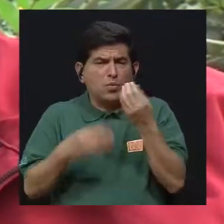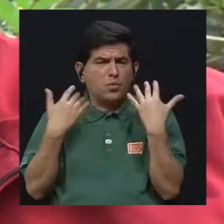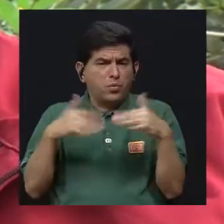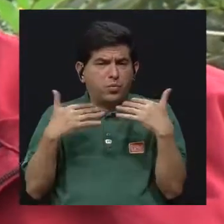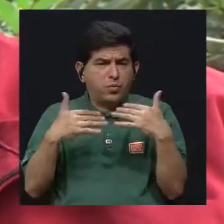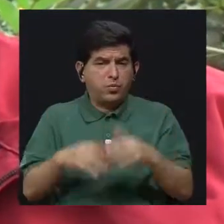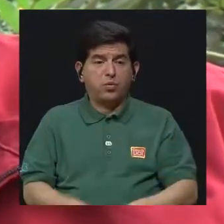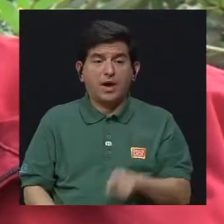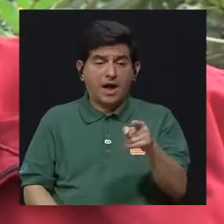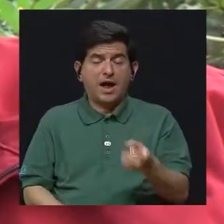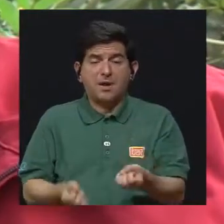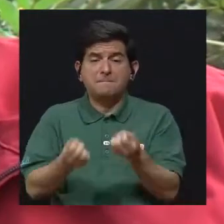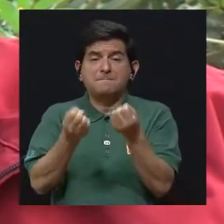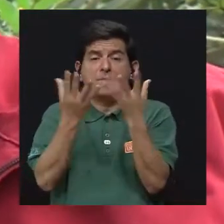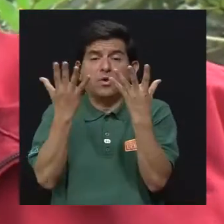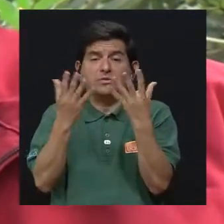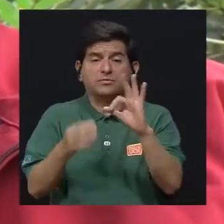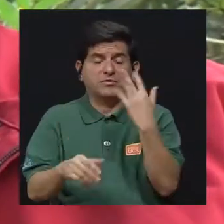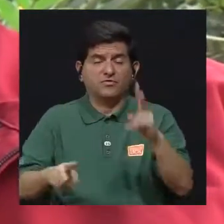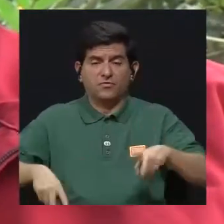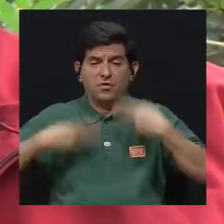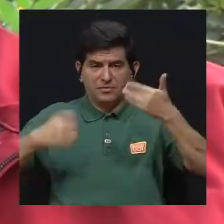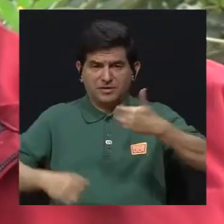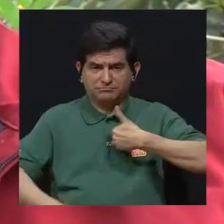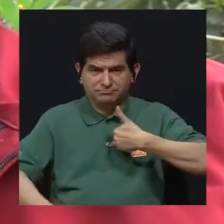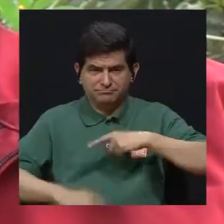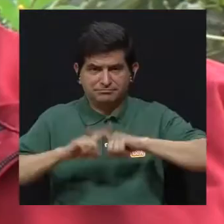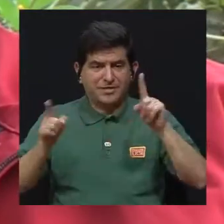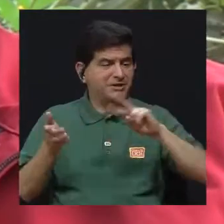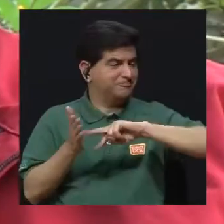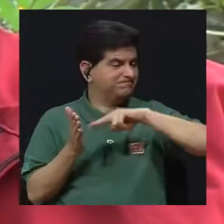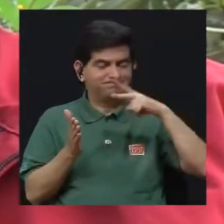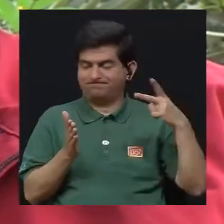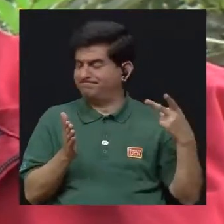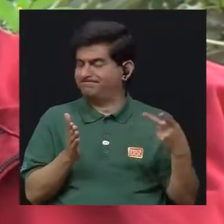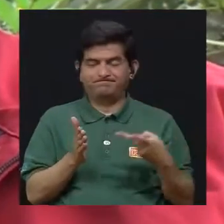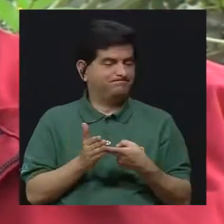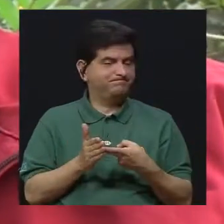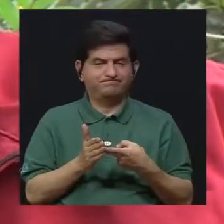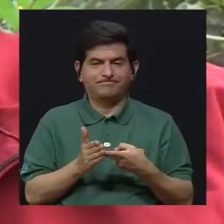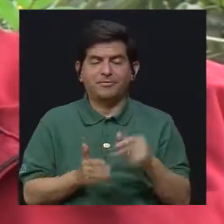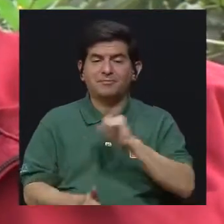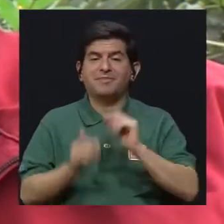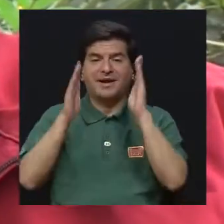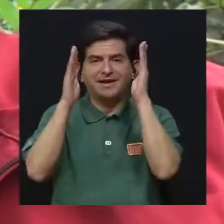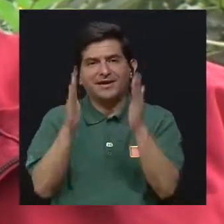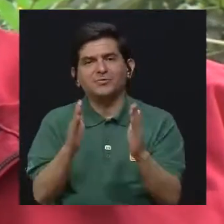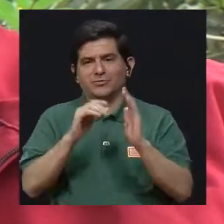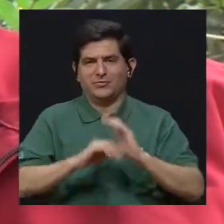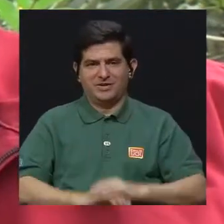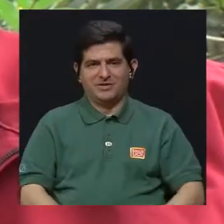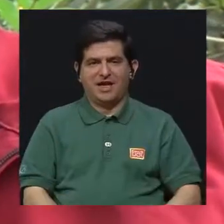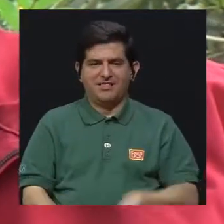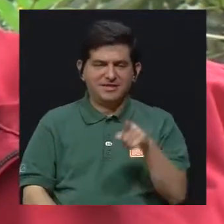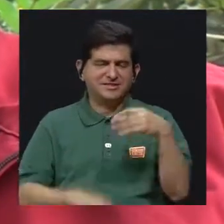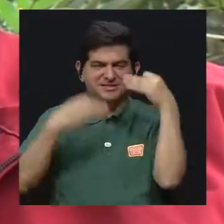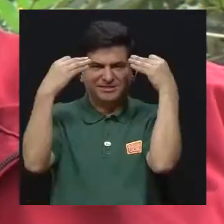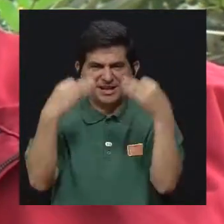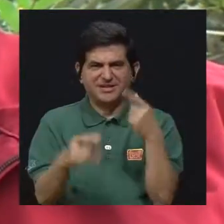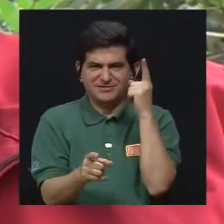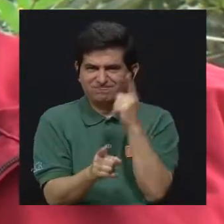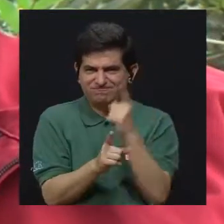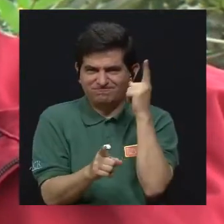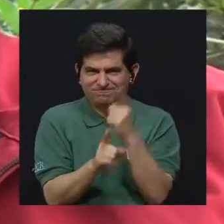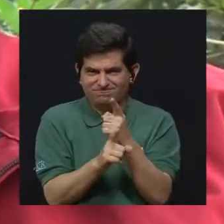gran florecimiento de vida. Pero eso no ha servido a algunas autoridades a tomar